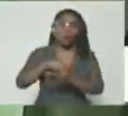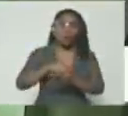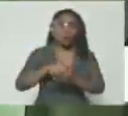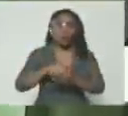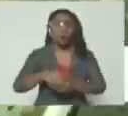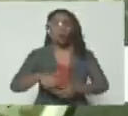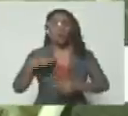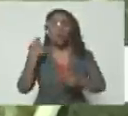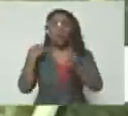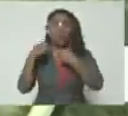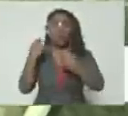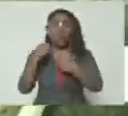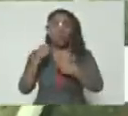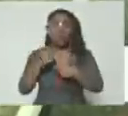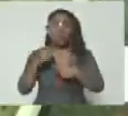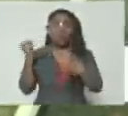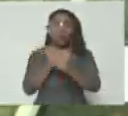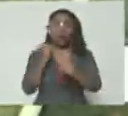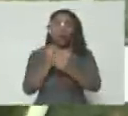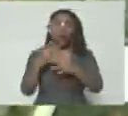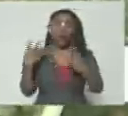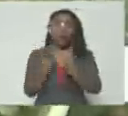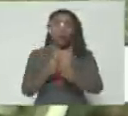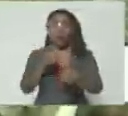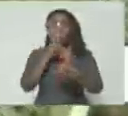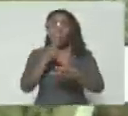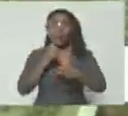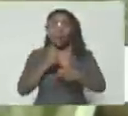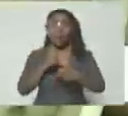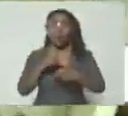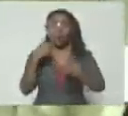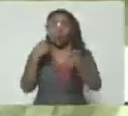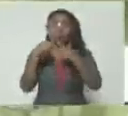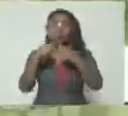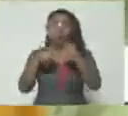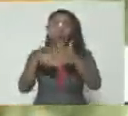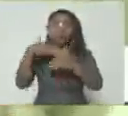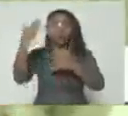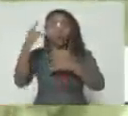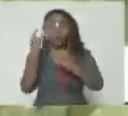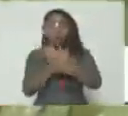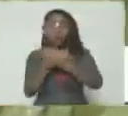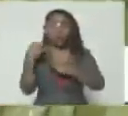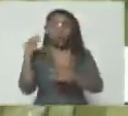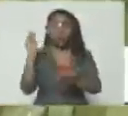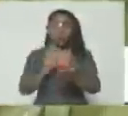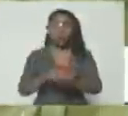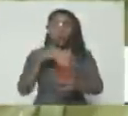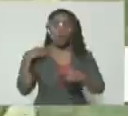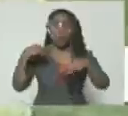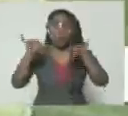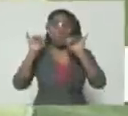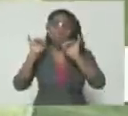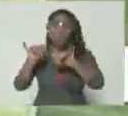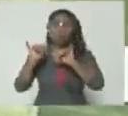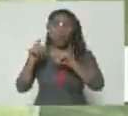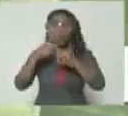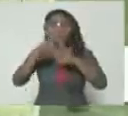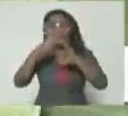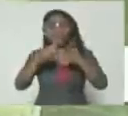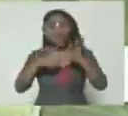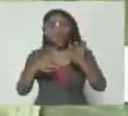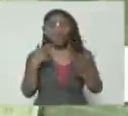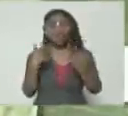exportable se está trabajando junto con Bancoes en el levantamiento de esta oferta exportable y en el posicionamiento de la misma en las diferentes